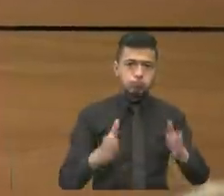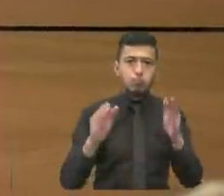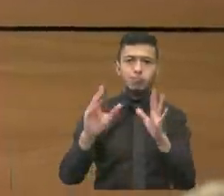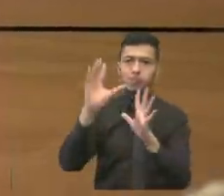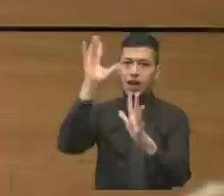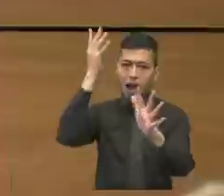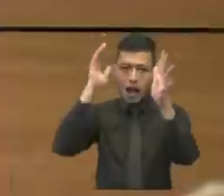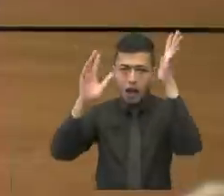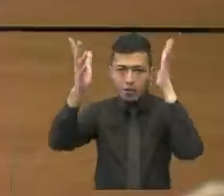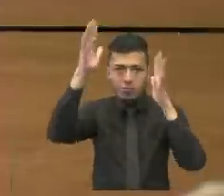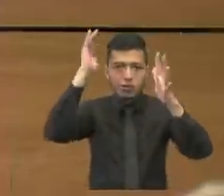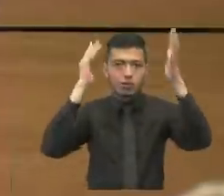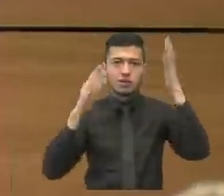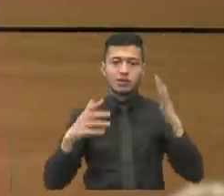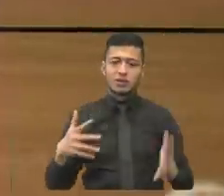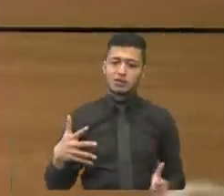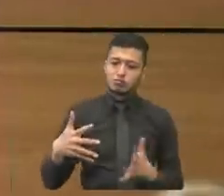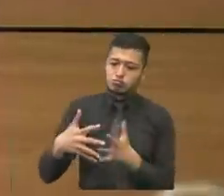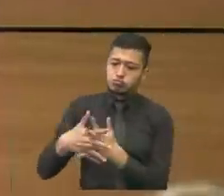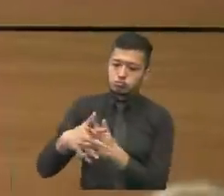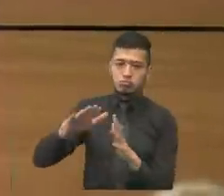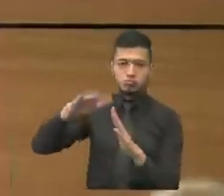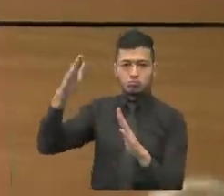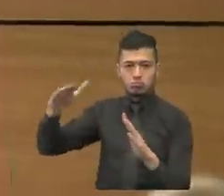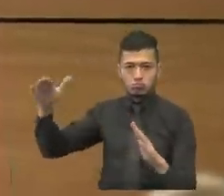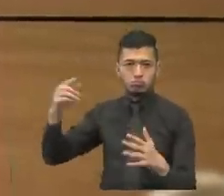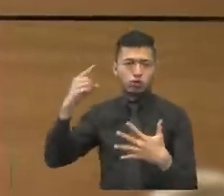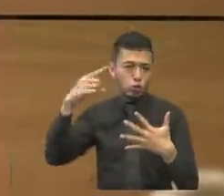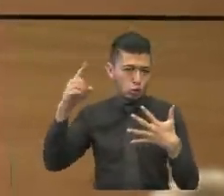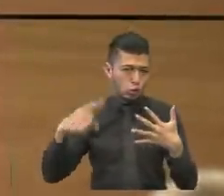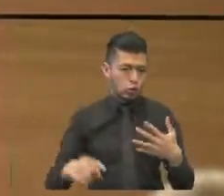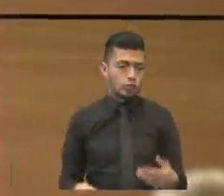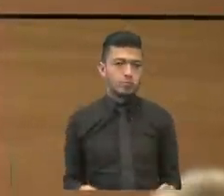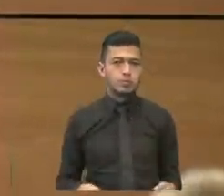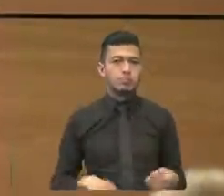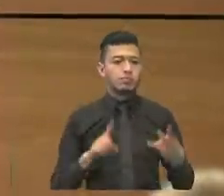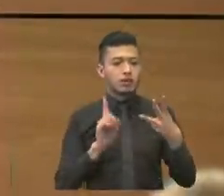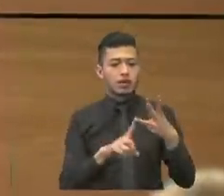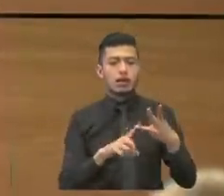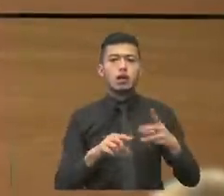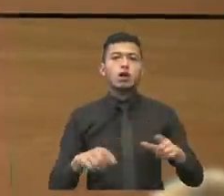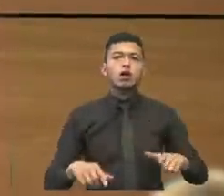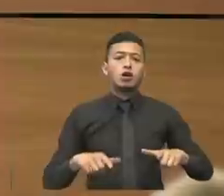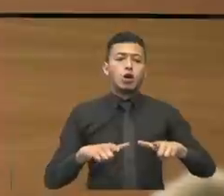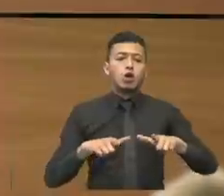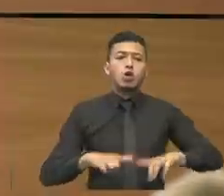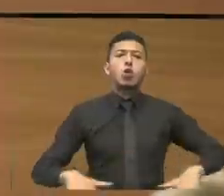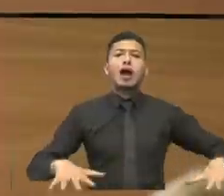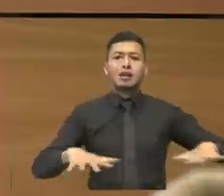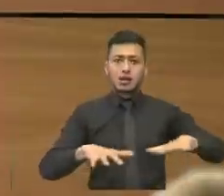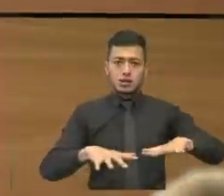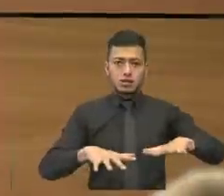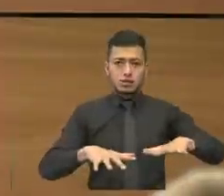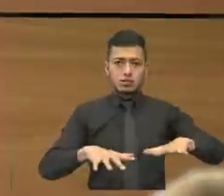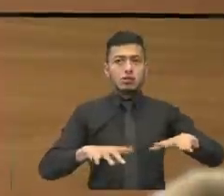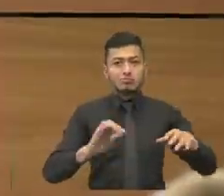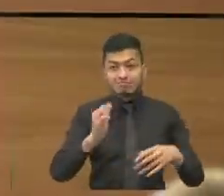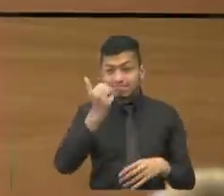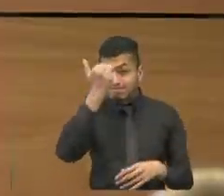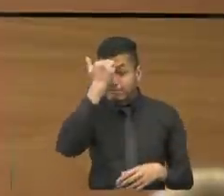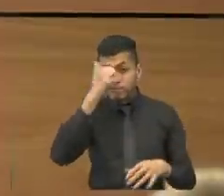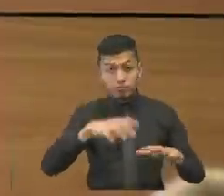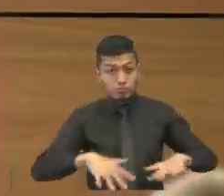arbolado, integración con los cerros, etcétera. Y sentido de lugar, es decir, que la séptima privilegie el espacio público